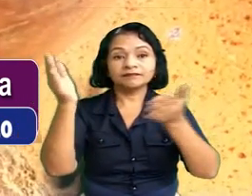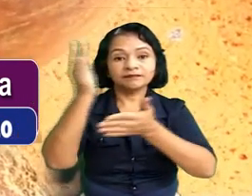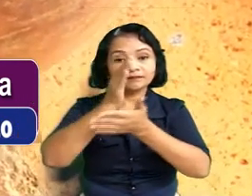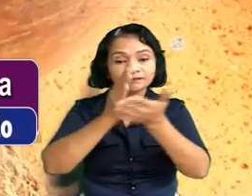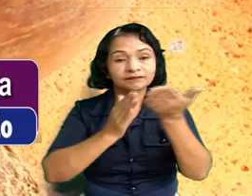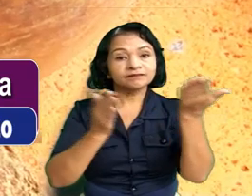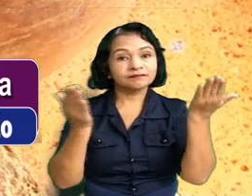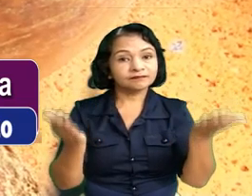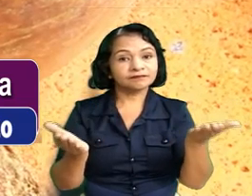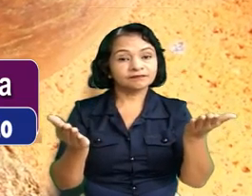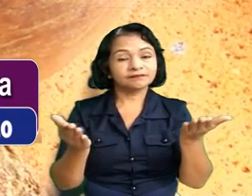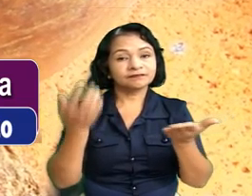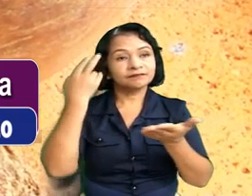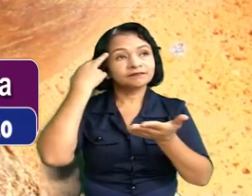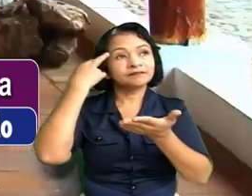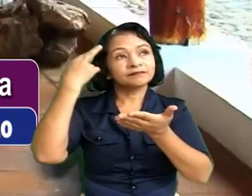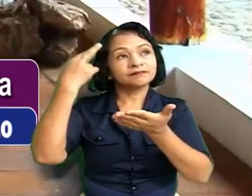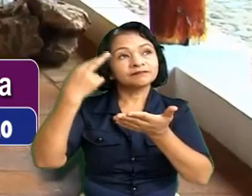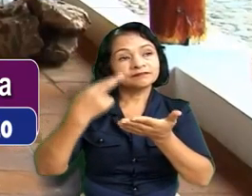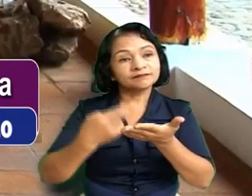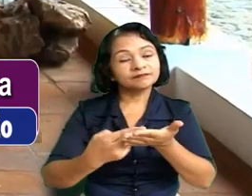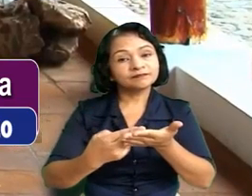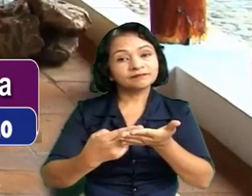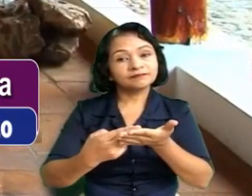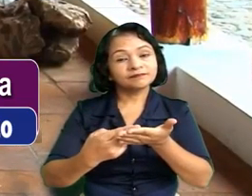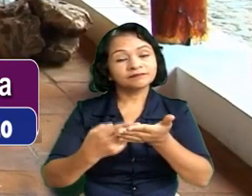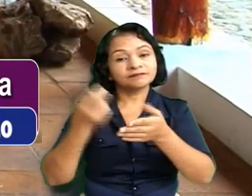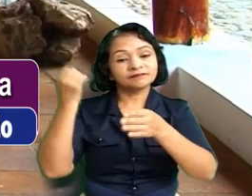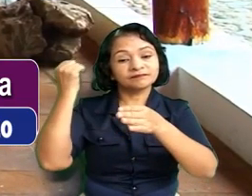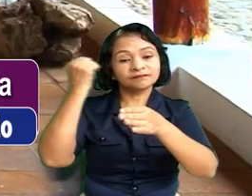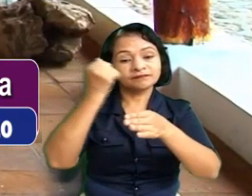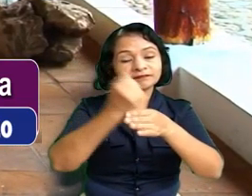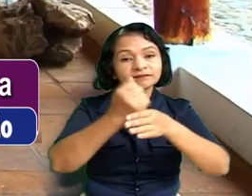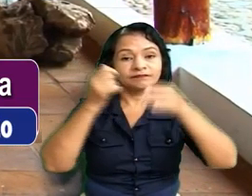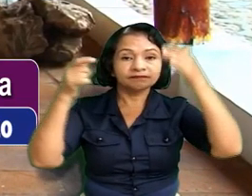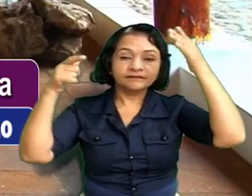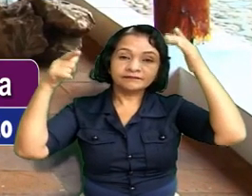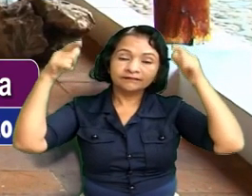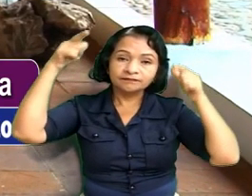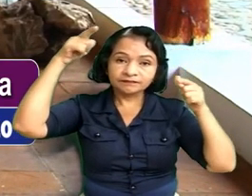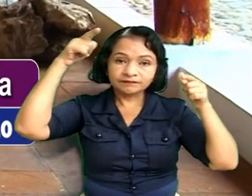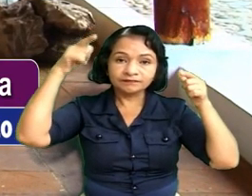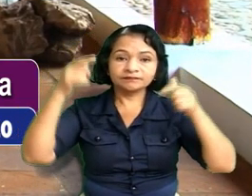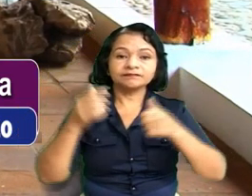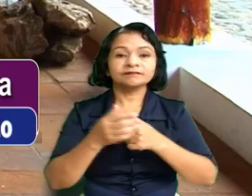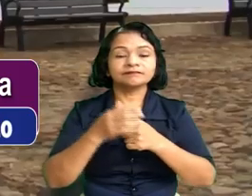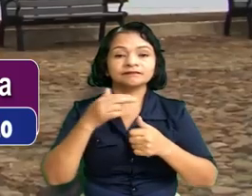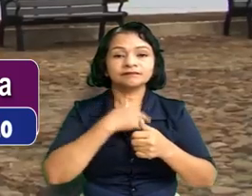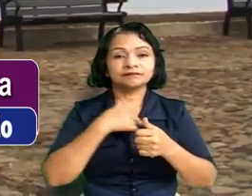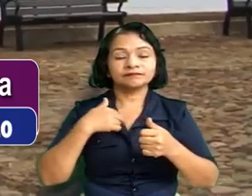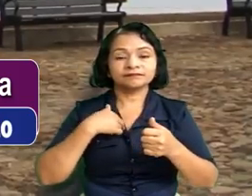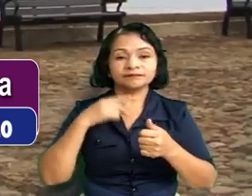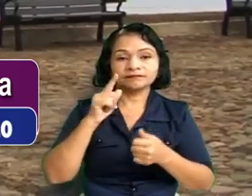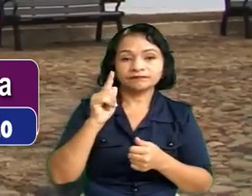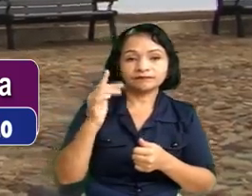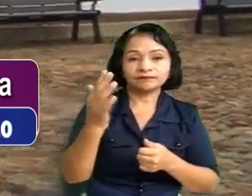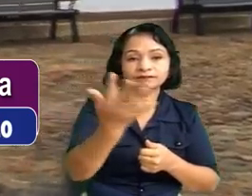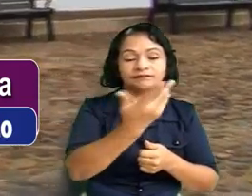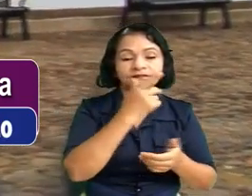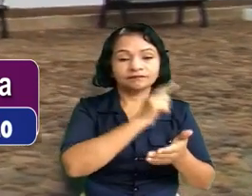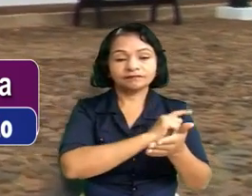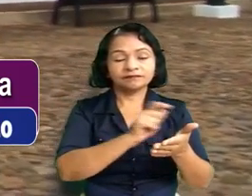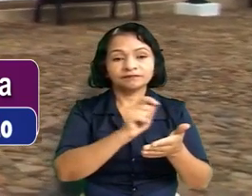alguna, porque recordemos que cuando se da el asesinato del general, prácticamente la gesta de Sandino y todo lo que él había